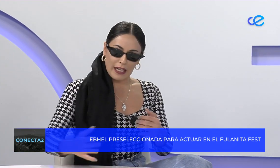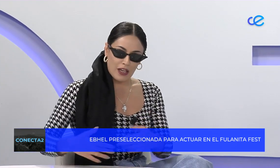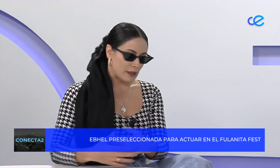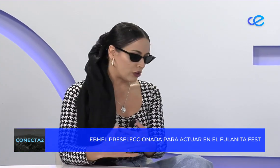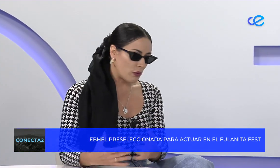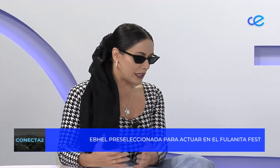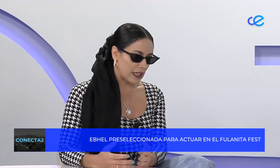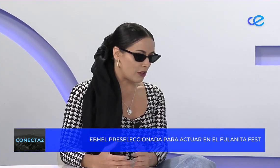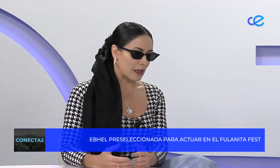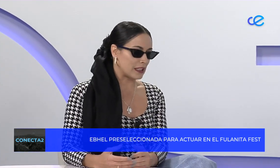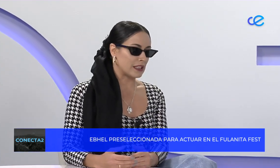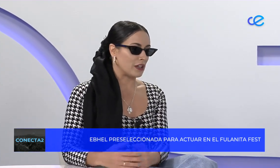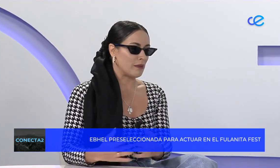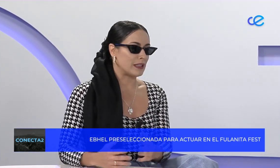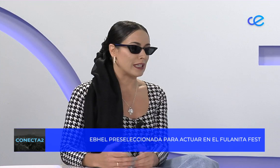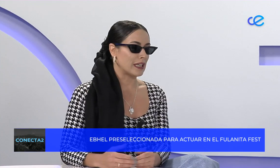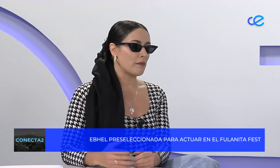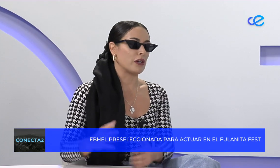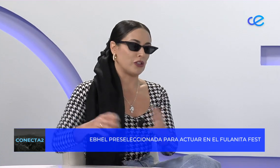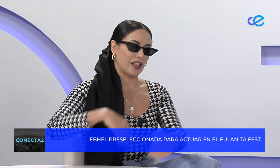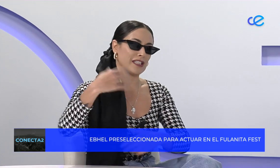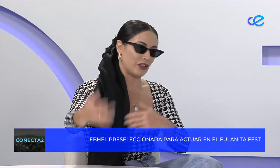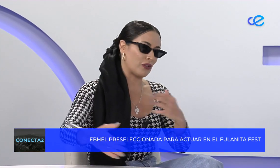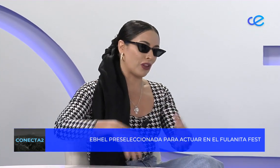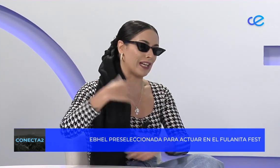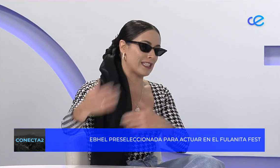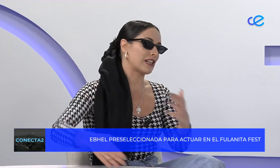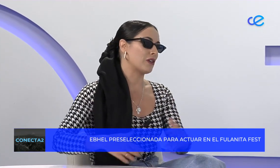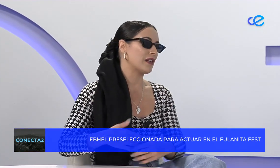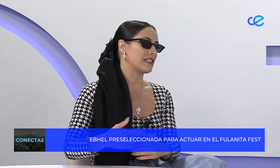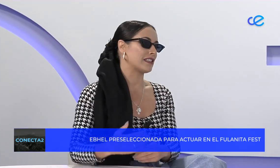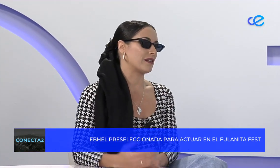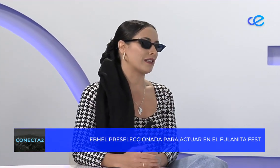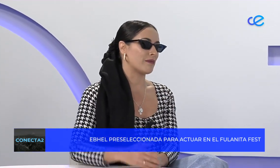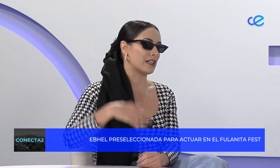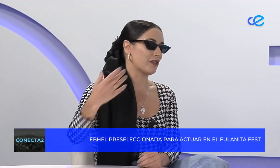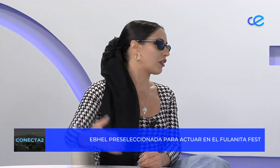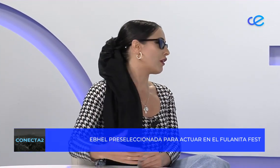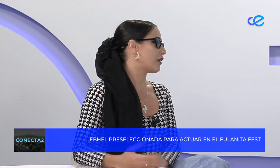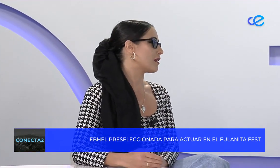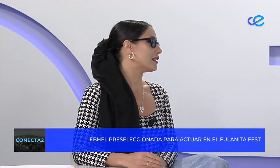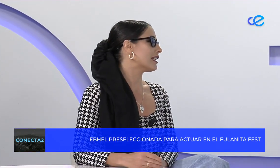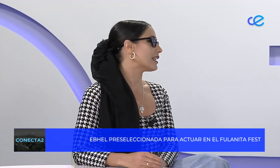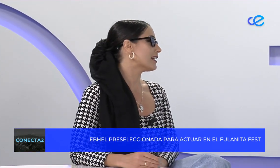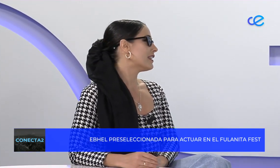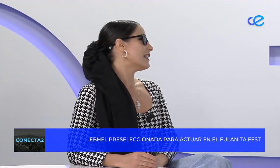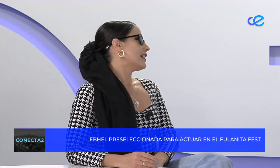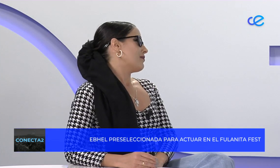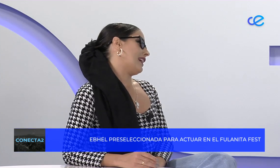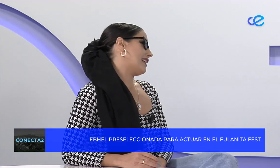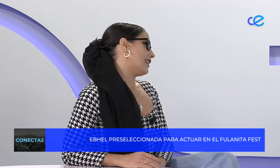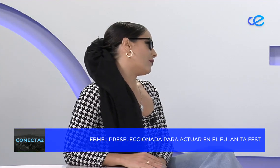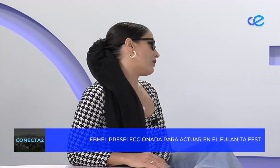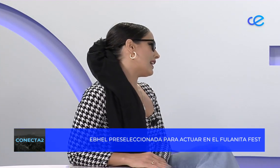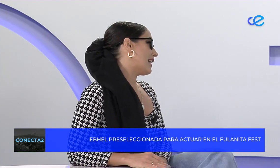es verdad que yo me siento muy querida como artista no en mi tierra pero yo necesito cruzar el charco y sentirme también reconocida fuera de mi tierra